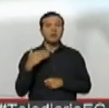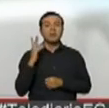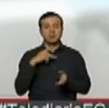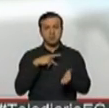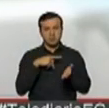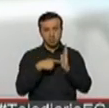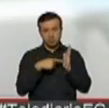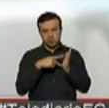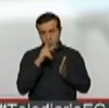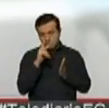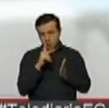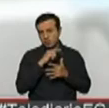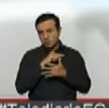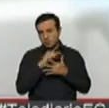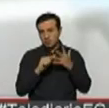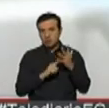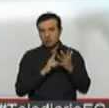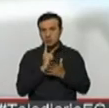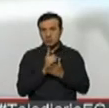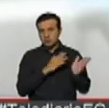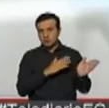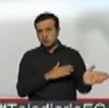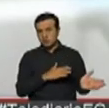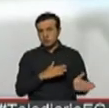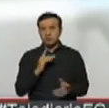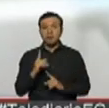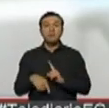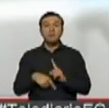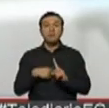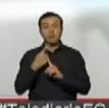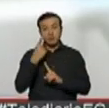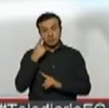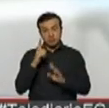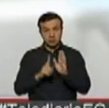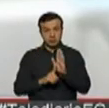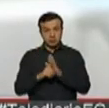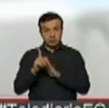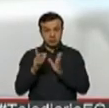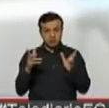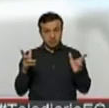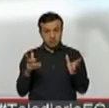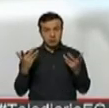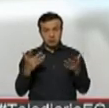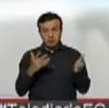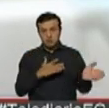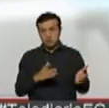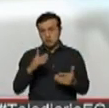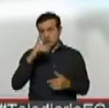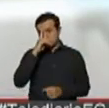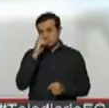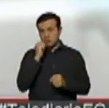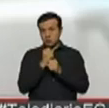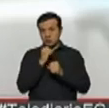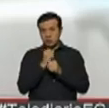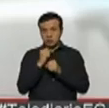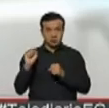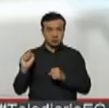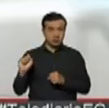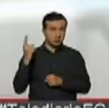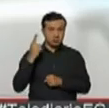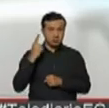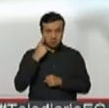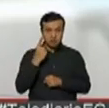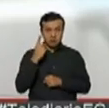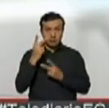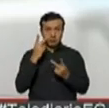los impuestos, las tasas, etcétera, que deben generarse y se produce un desarrollo de esta área. Y parte de eso es este trabajo que estamos haciendo, no solamente